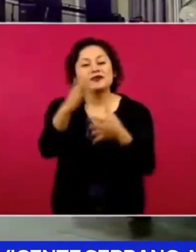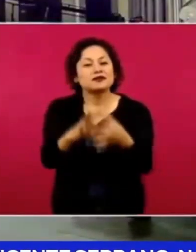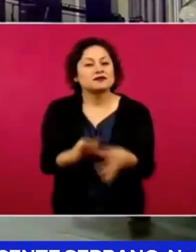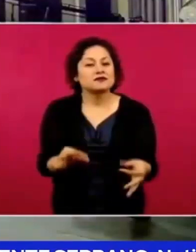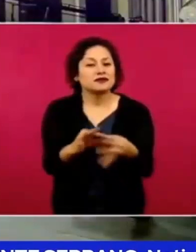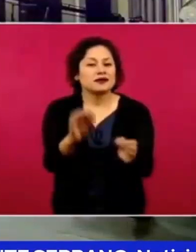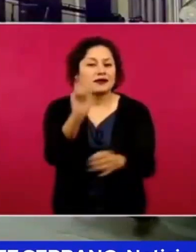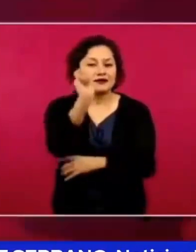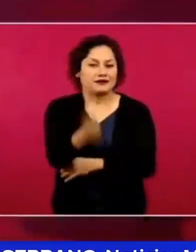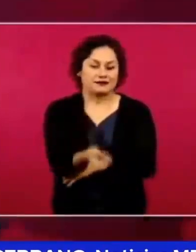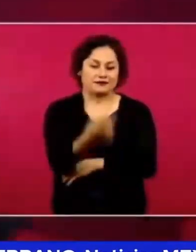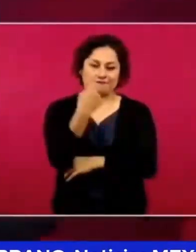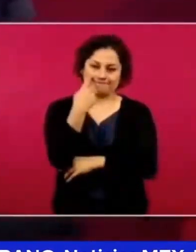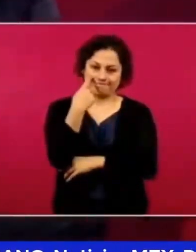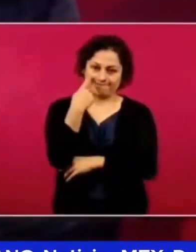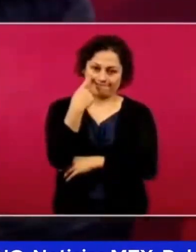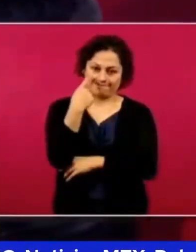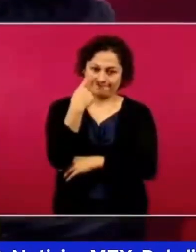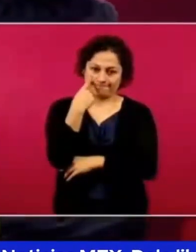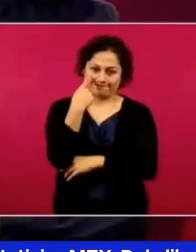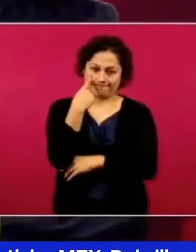hay